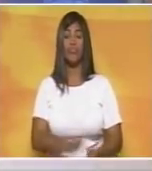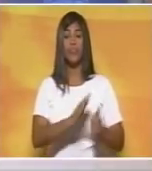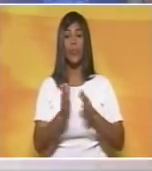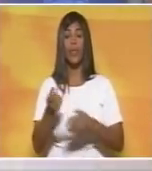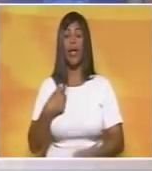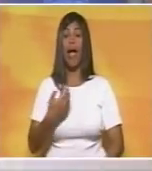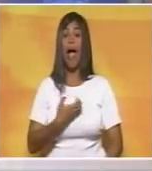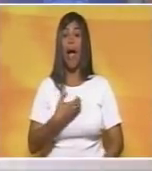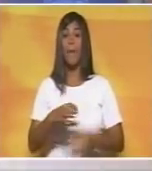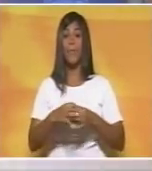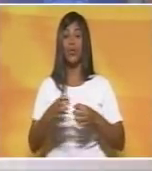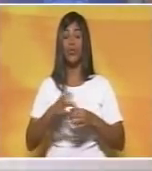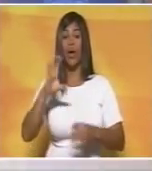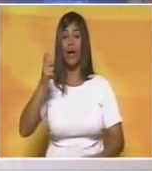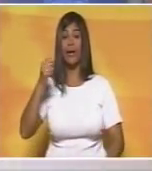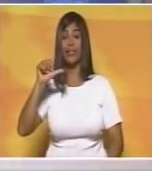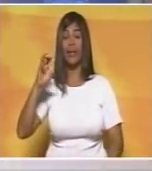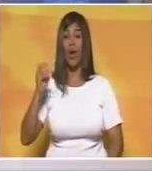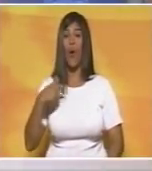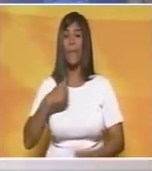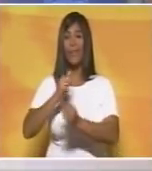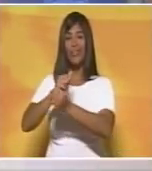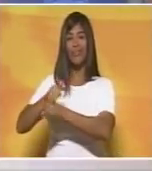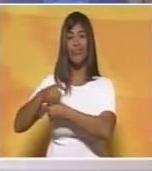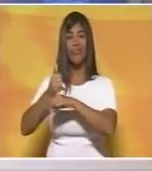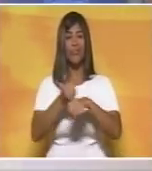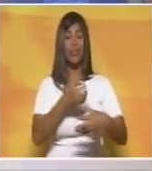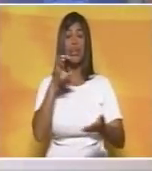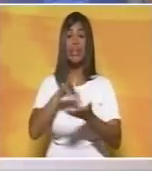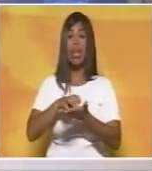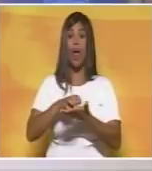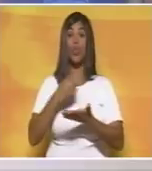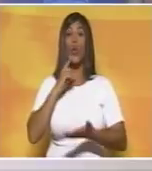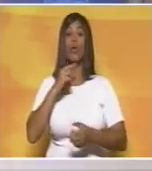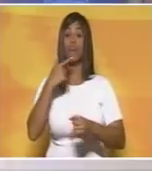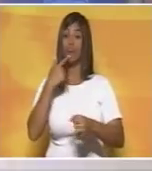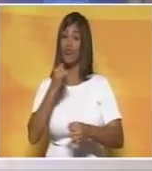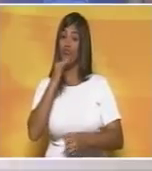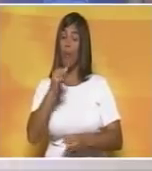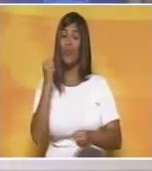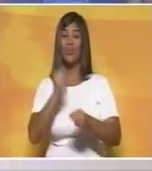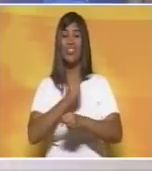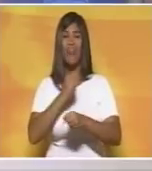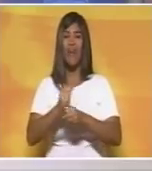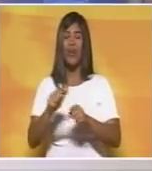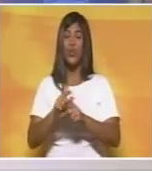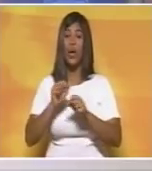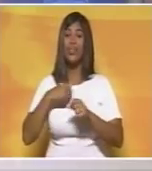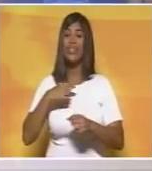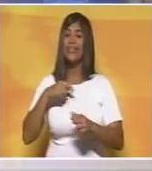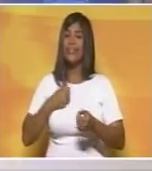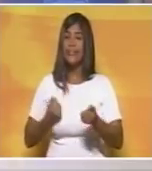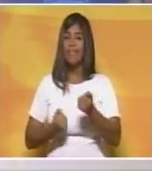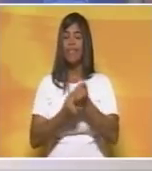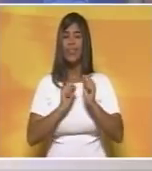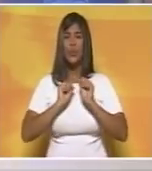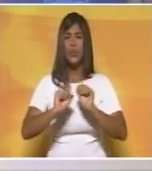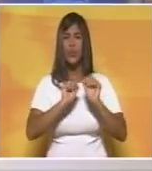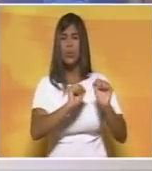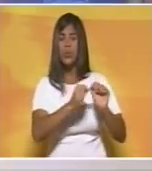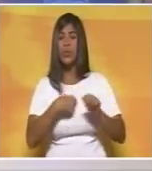El alcalde del municipio Casacoima del estado del Tamacuro, Edgar Guzmán, informó que se encuentran trabajando para atacar los brotes de malaria que se